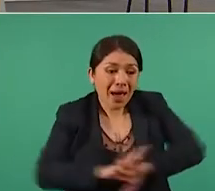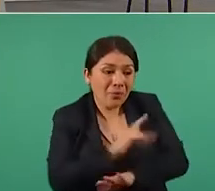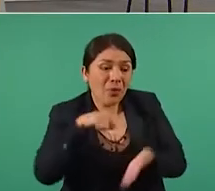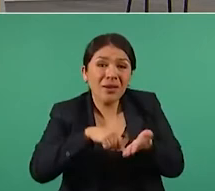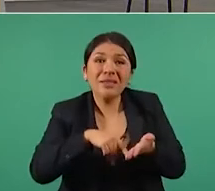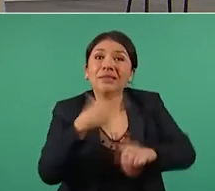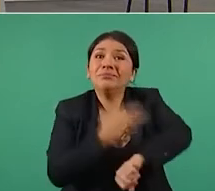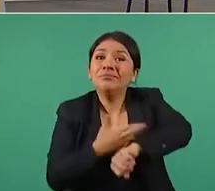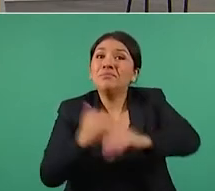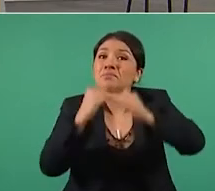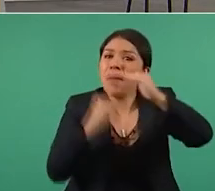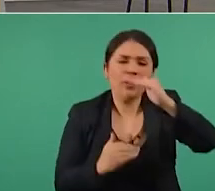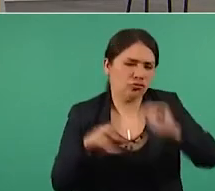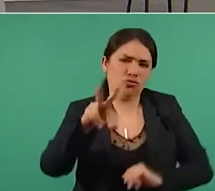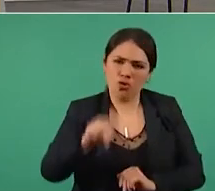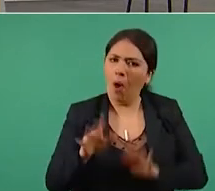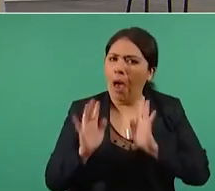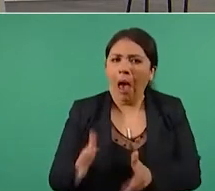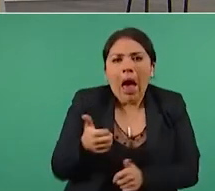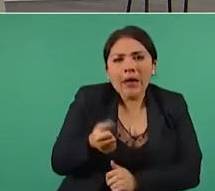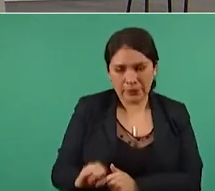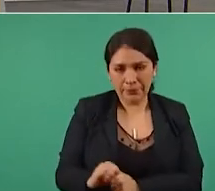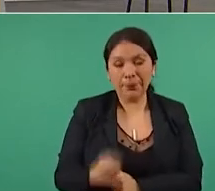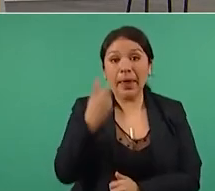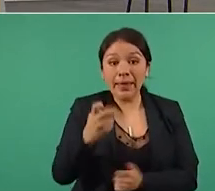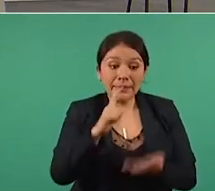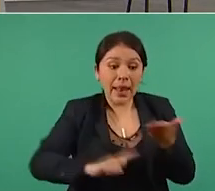Es así que la ley señaló dos